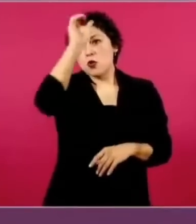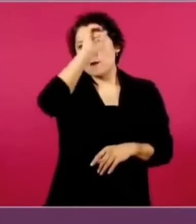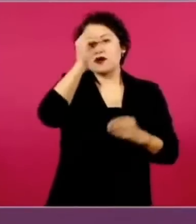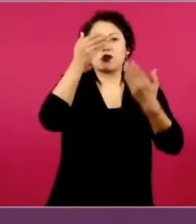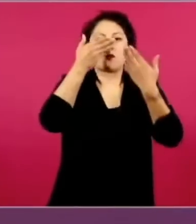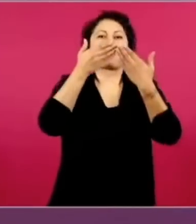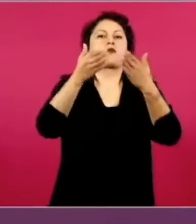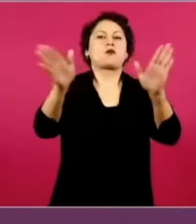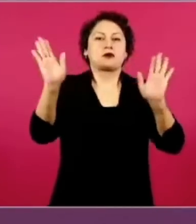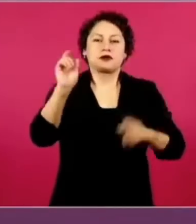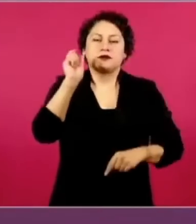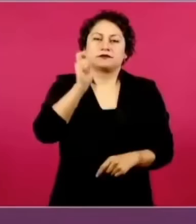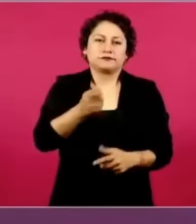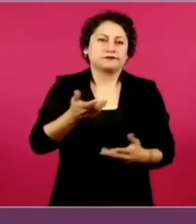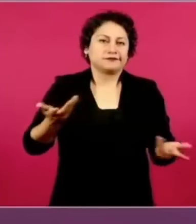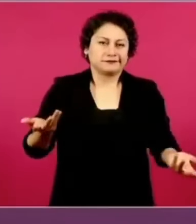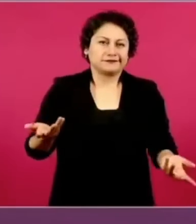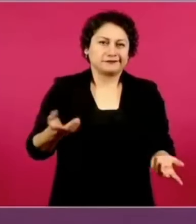mediática